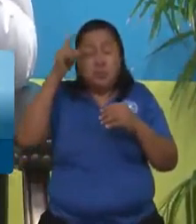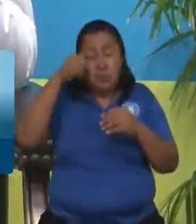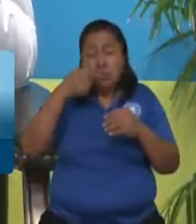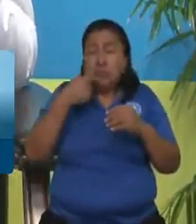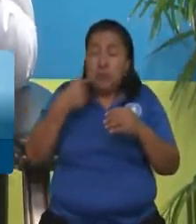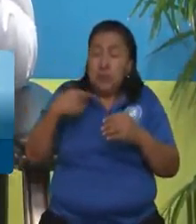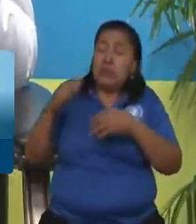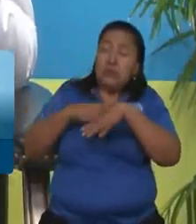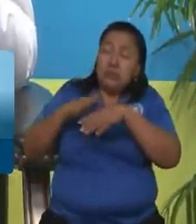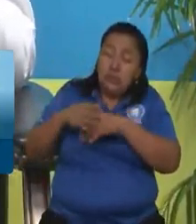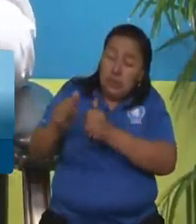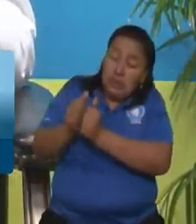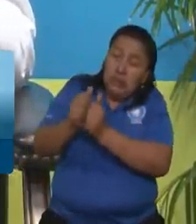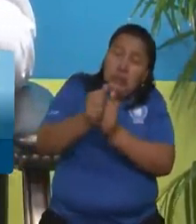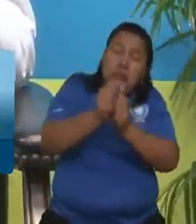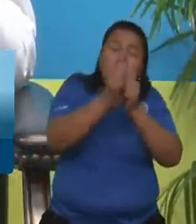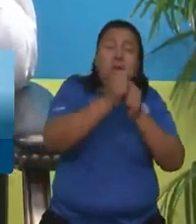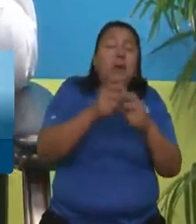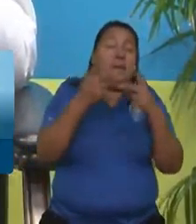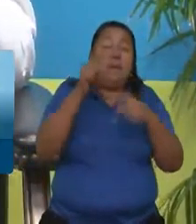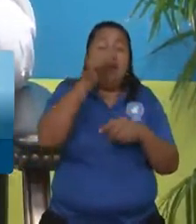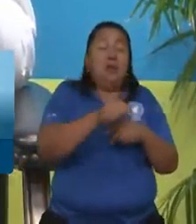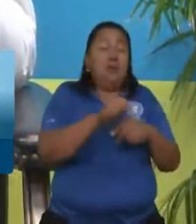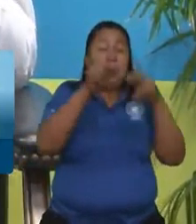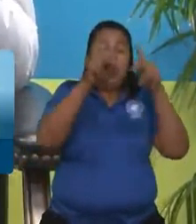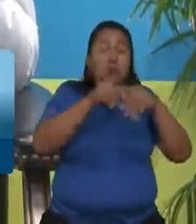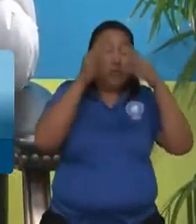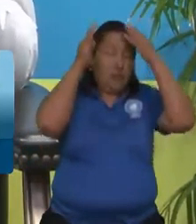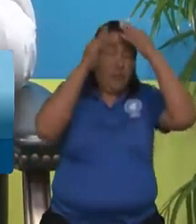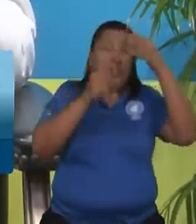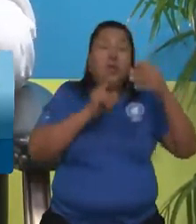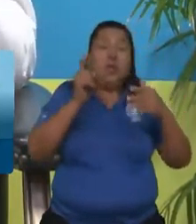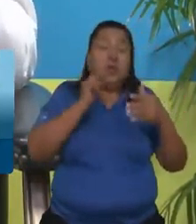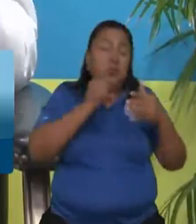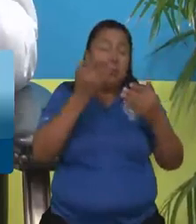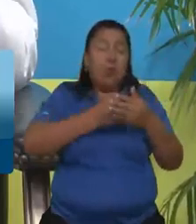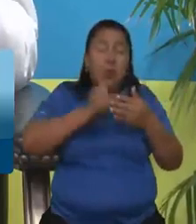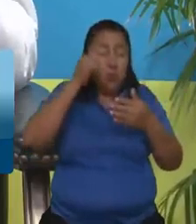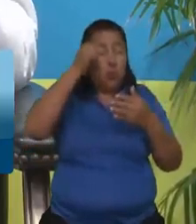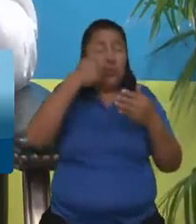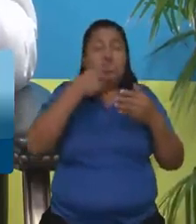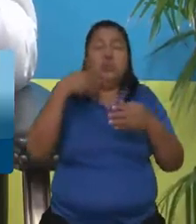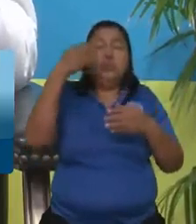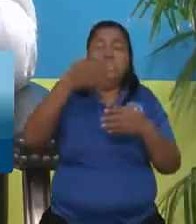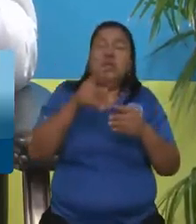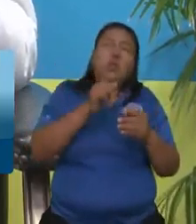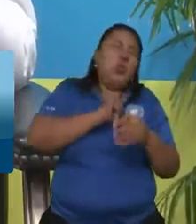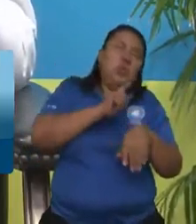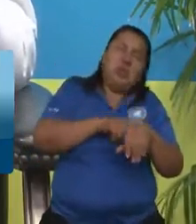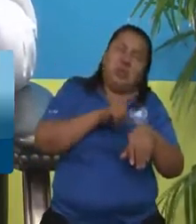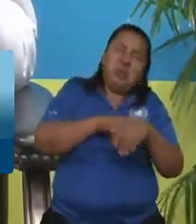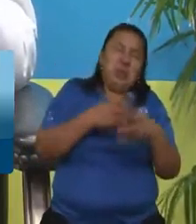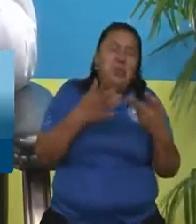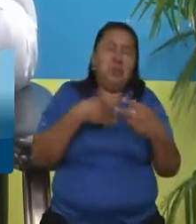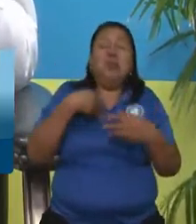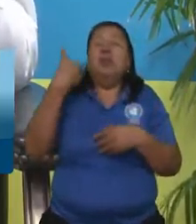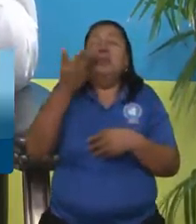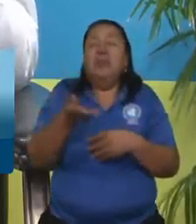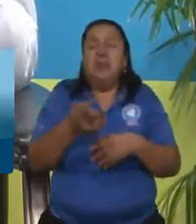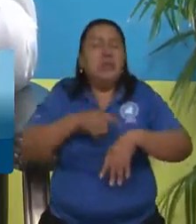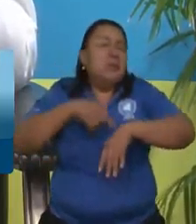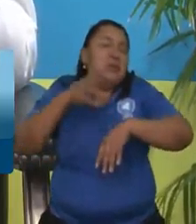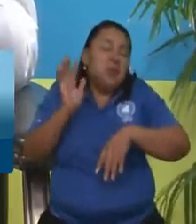salud, incluso no toman nada. El paciente más difícil es el adulto, porque el niño no finge, el niño si tiene dolor te